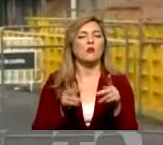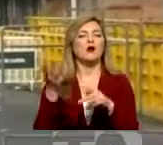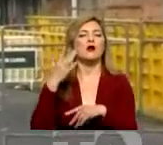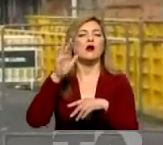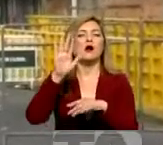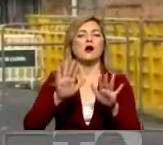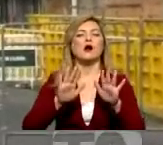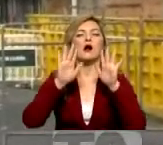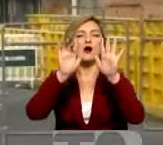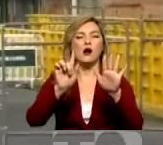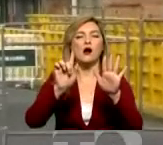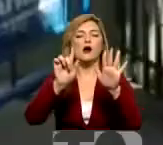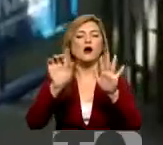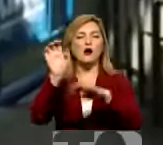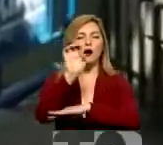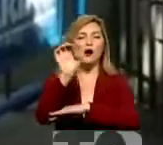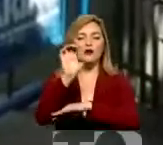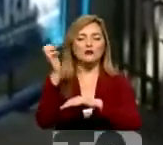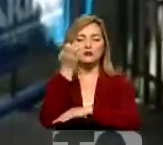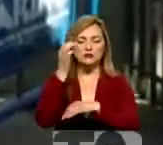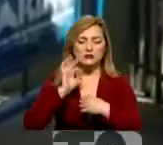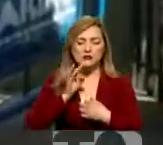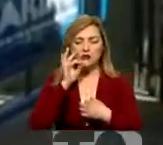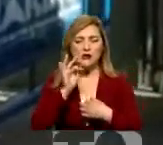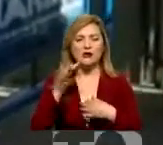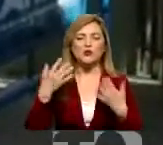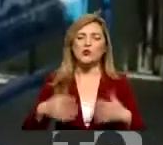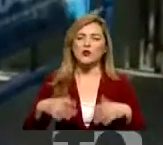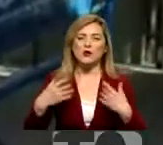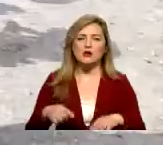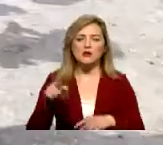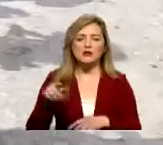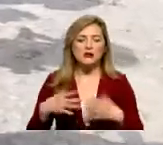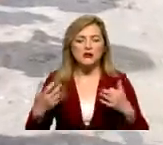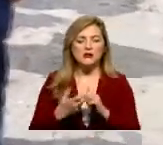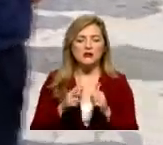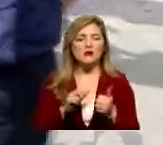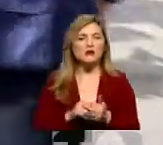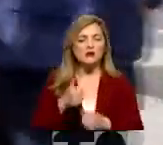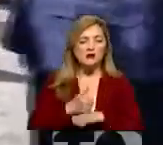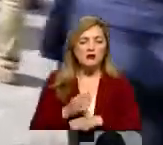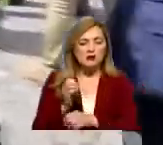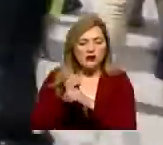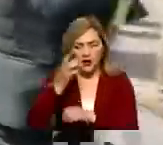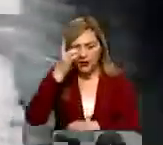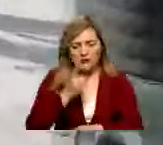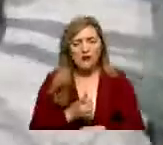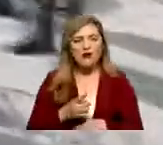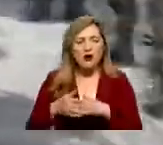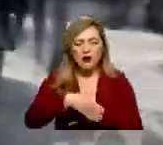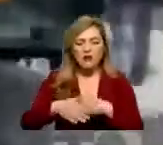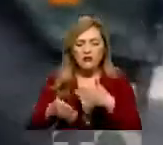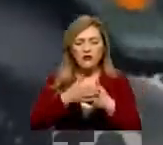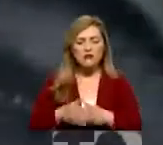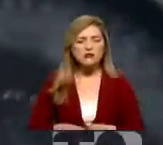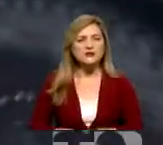16 de enero sin embargo la emergencia sanitaria vigente en el país vecino obliga a sus autoridades tomar otras medidas en